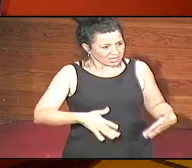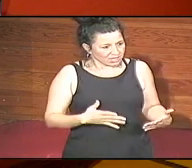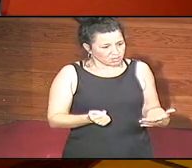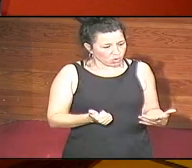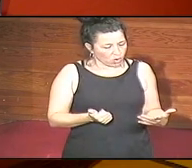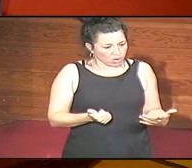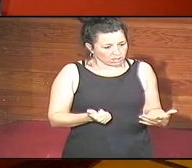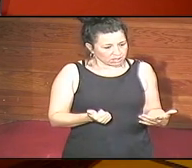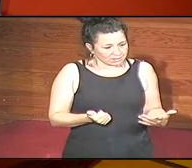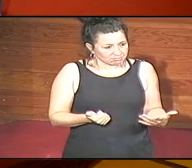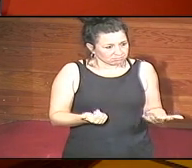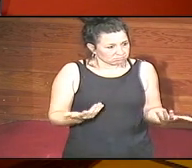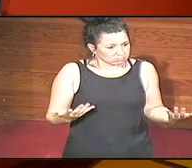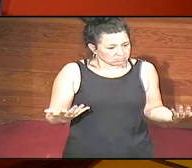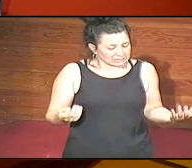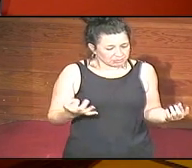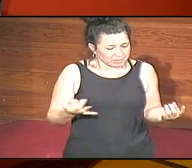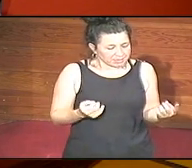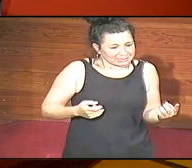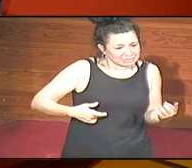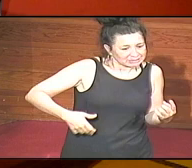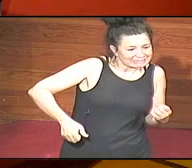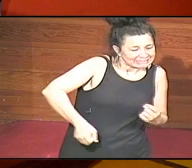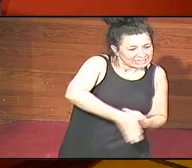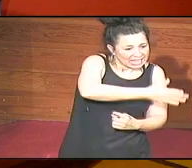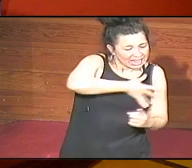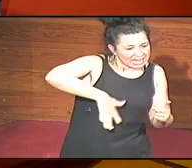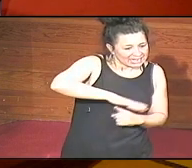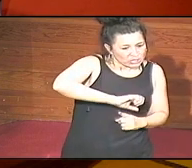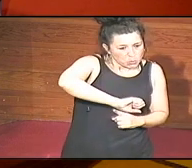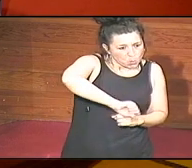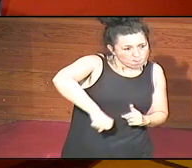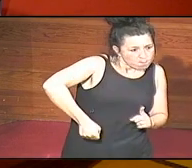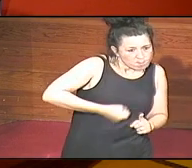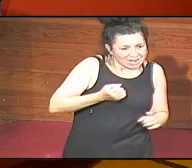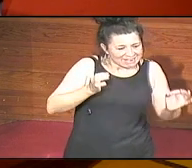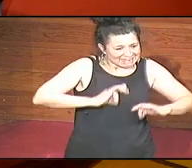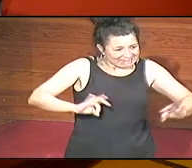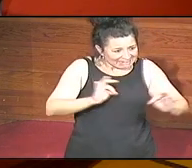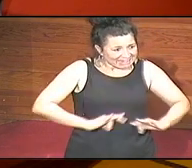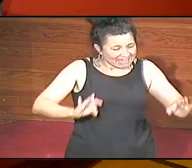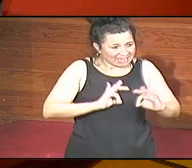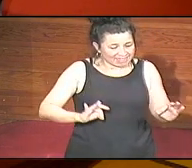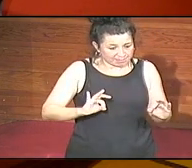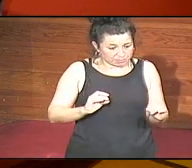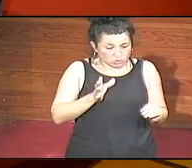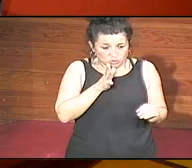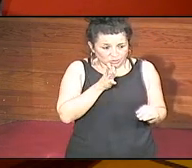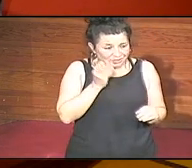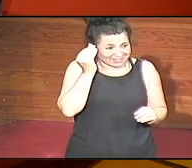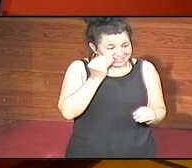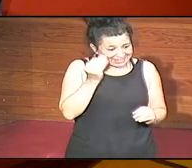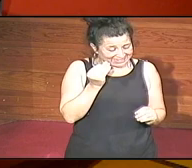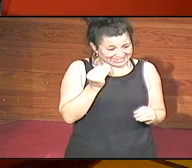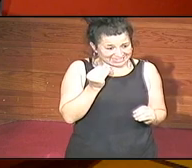nada absoluto a tu alrededor para que la única posibilidad que tiene es la única posibilidad que crees que puede ayudarte es